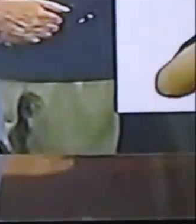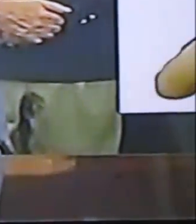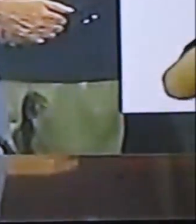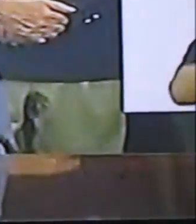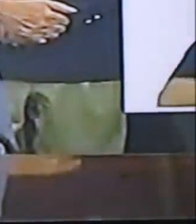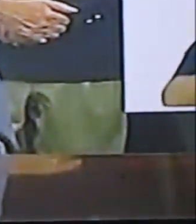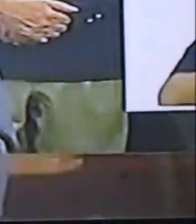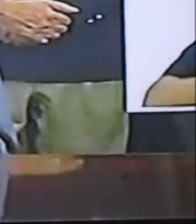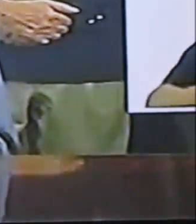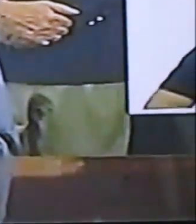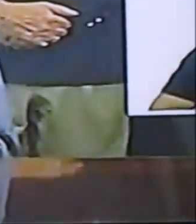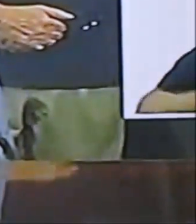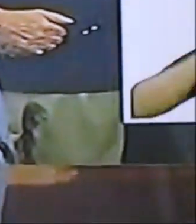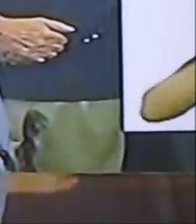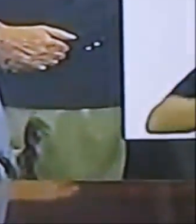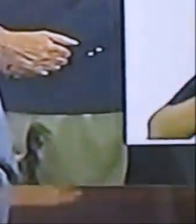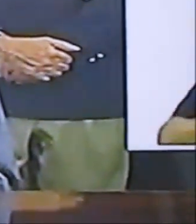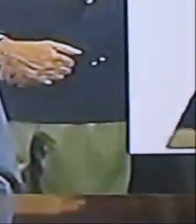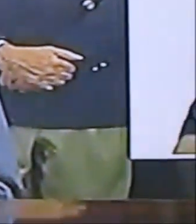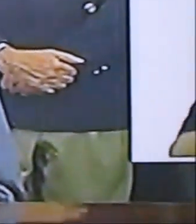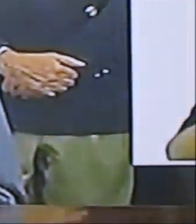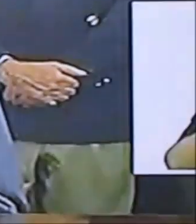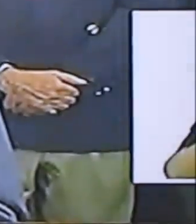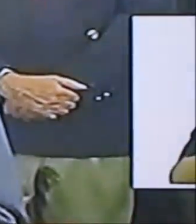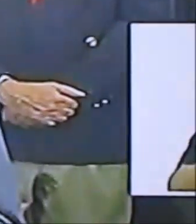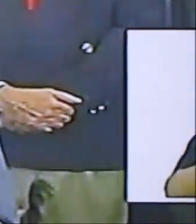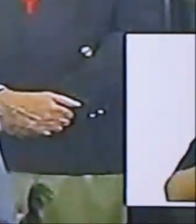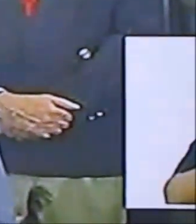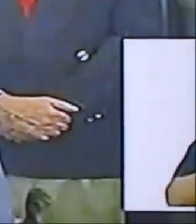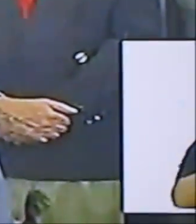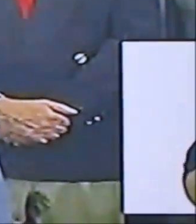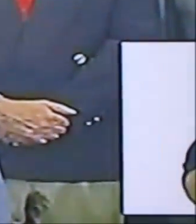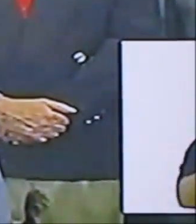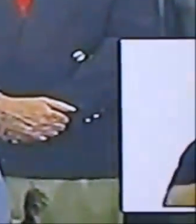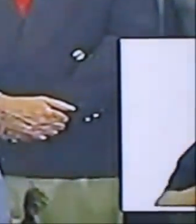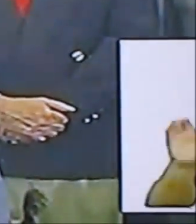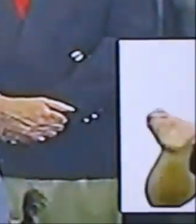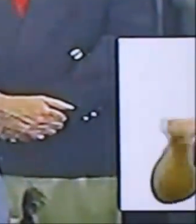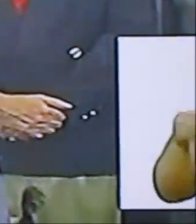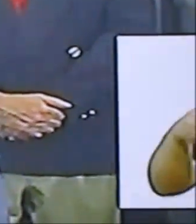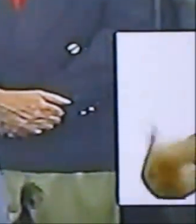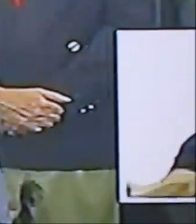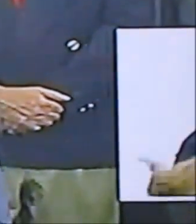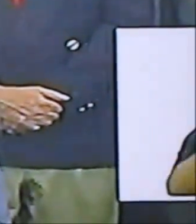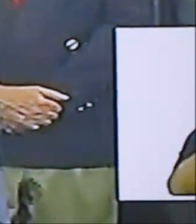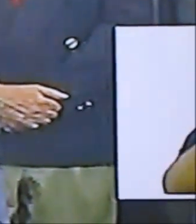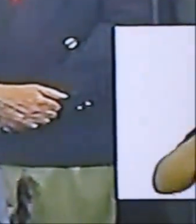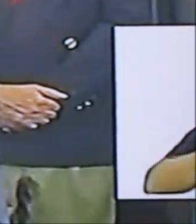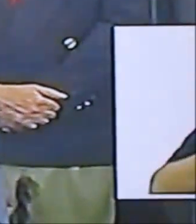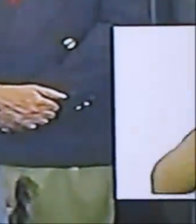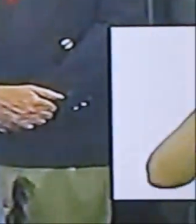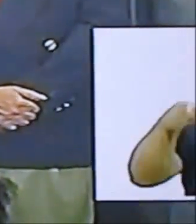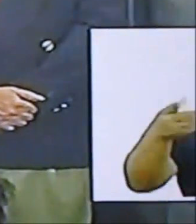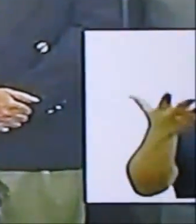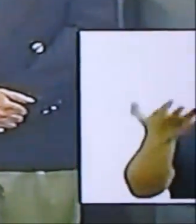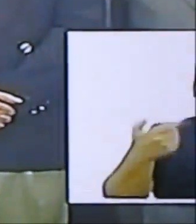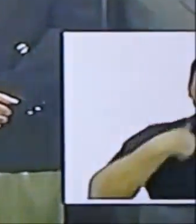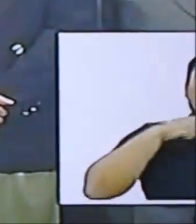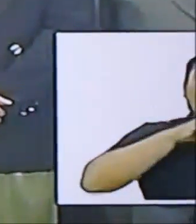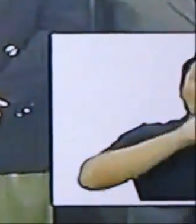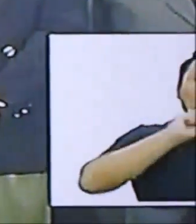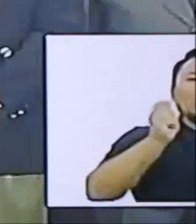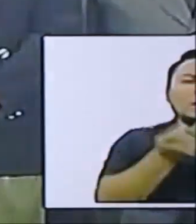total honestidad. La oposición ha tratado de pintarme como si fuera una